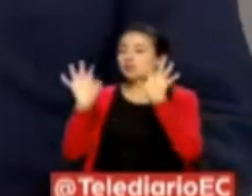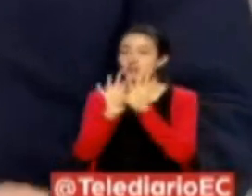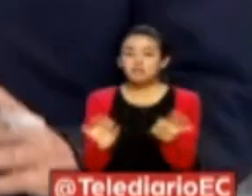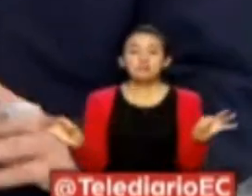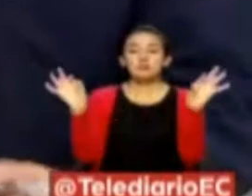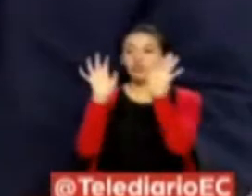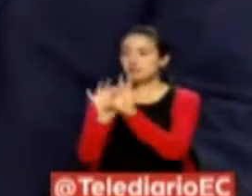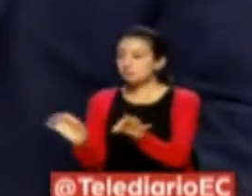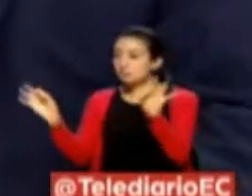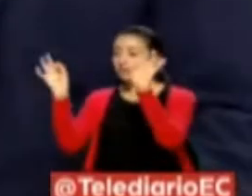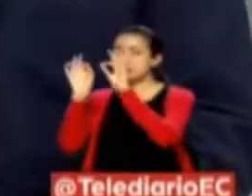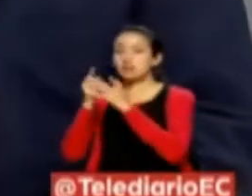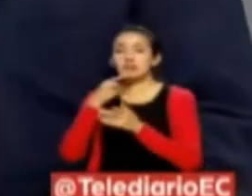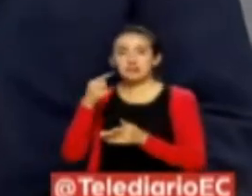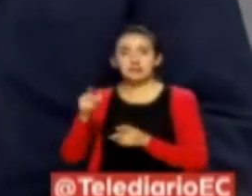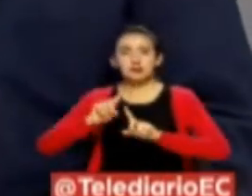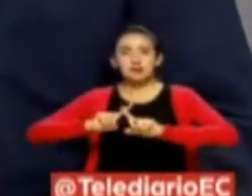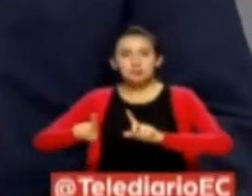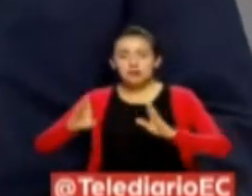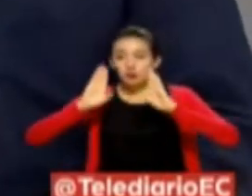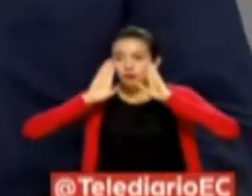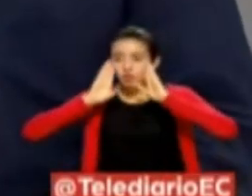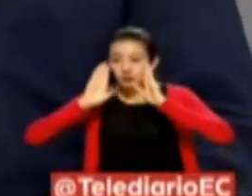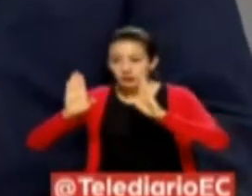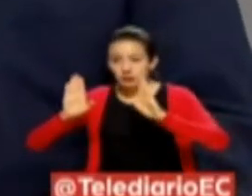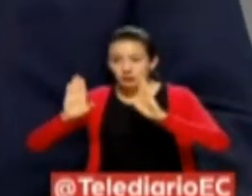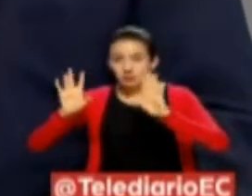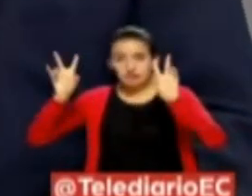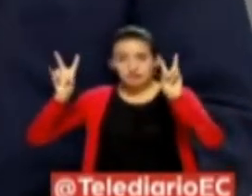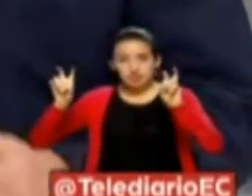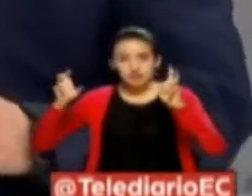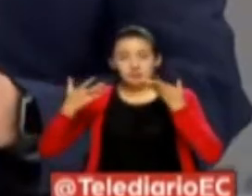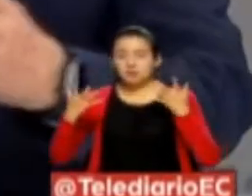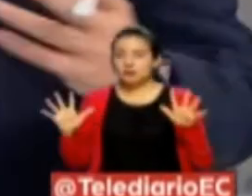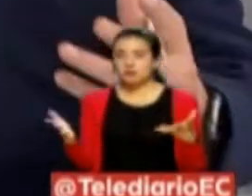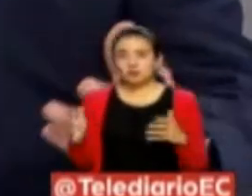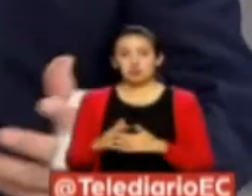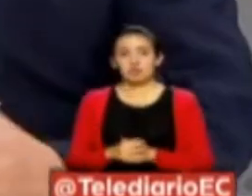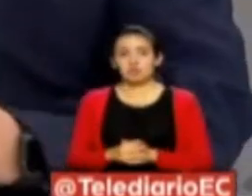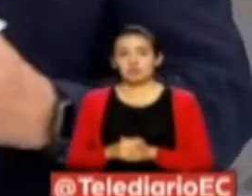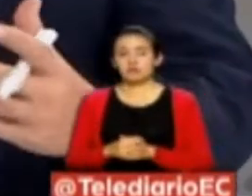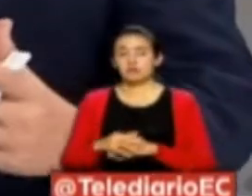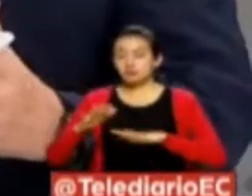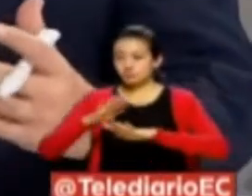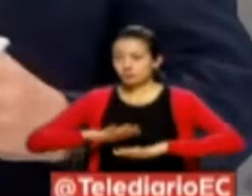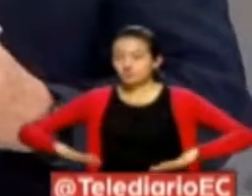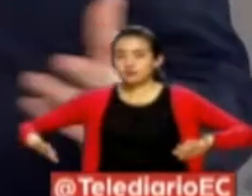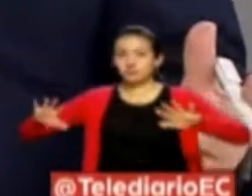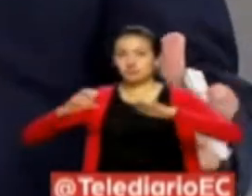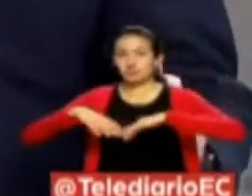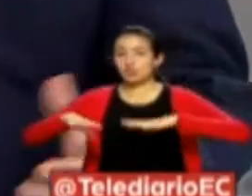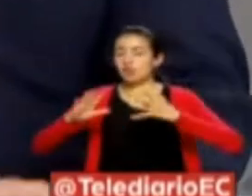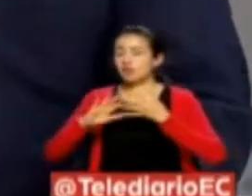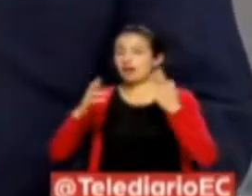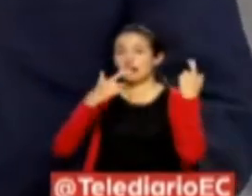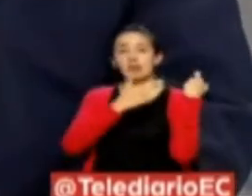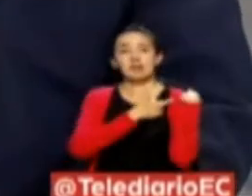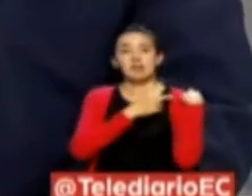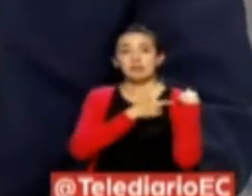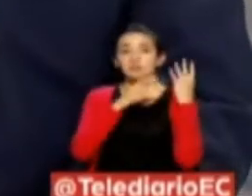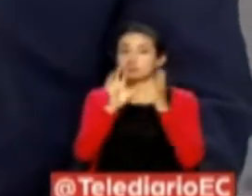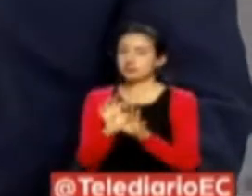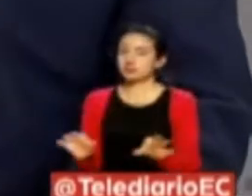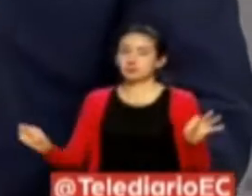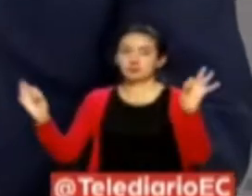indispensable pero nadie se ocupa específicamente de aquello insisto está distribuido repartido claro la corresponsabilidad es